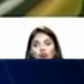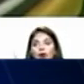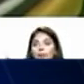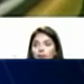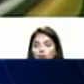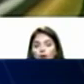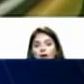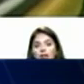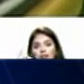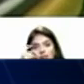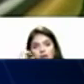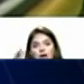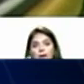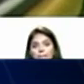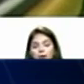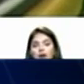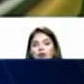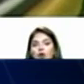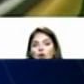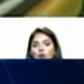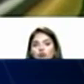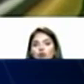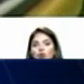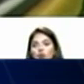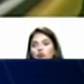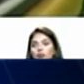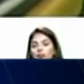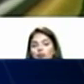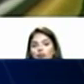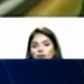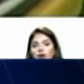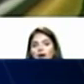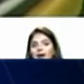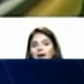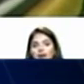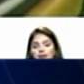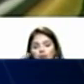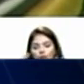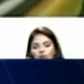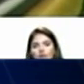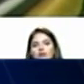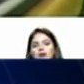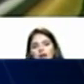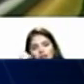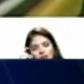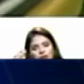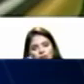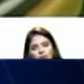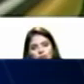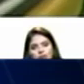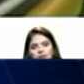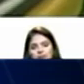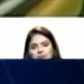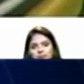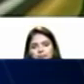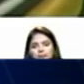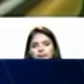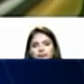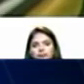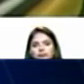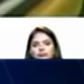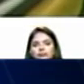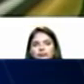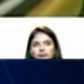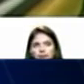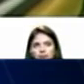el día martes 8 de agosto y ha sido publicado en una Gaceta Extraordinaria el día de hoy. Luego, otro